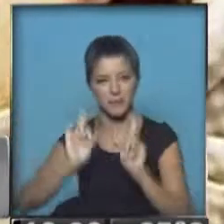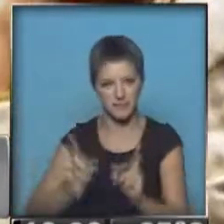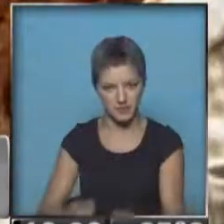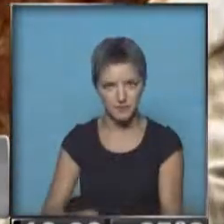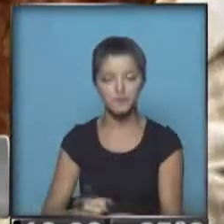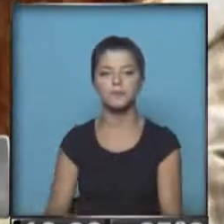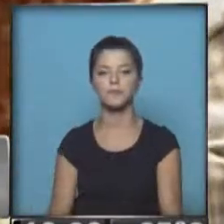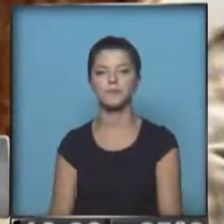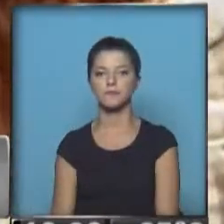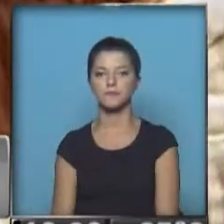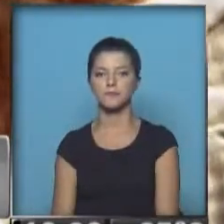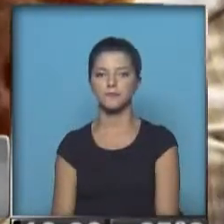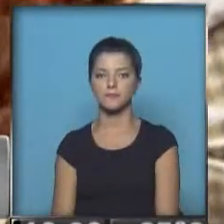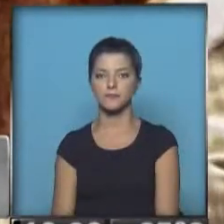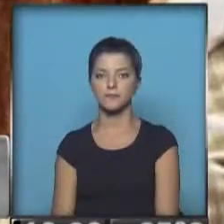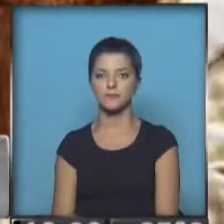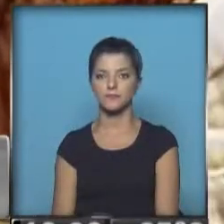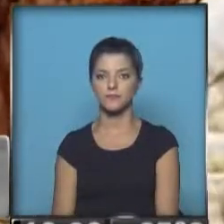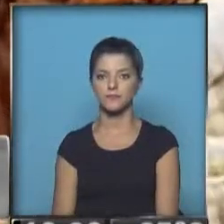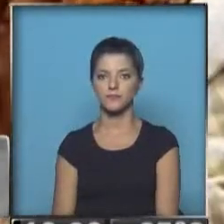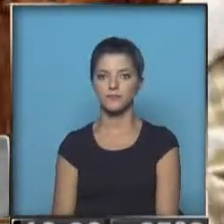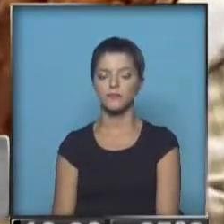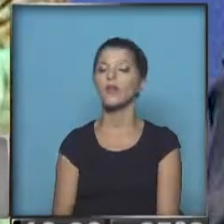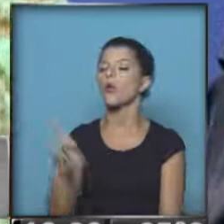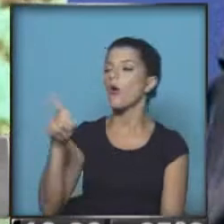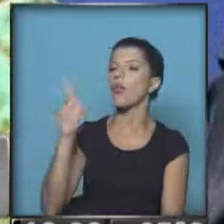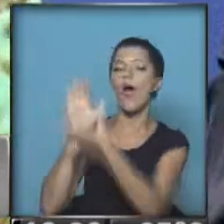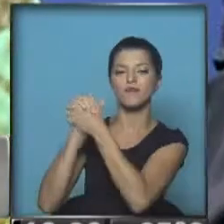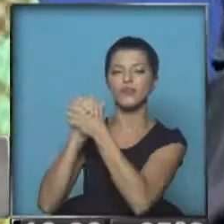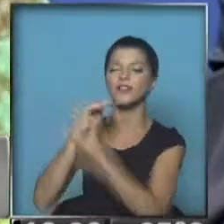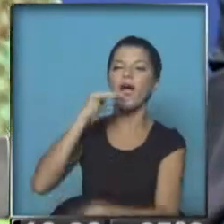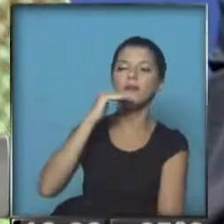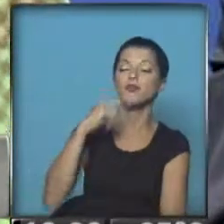comentaba, cuando estaba hablando a Alfonsín, le digo,